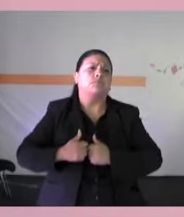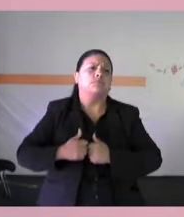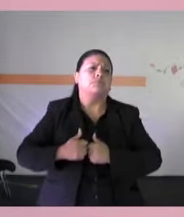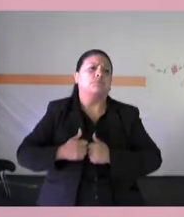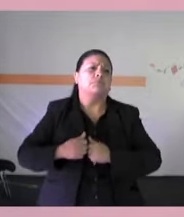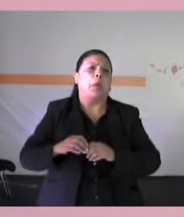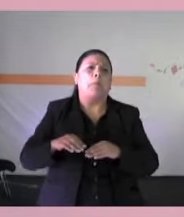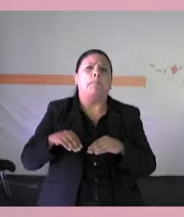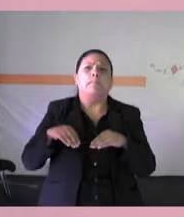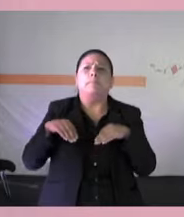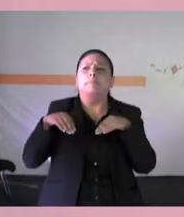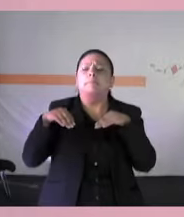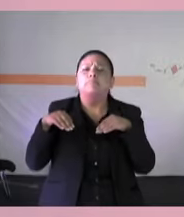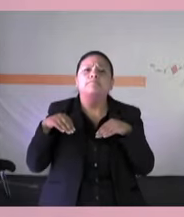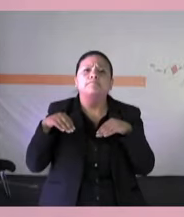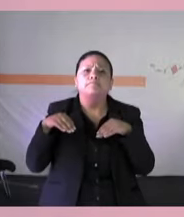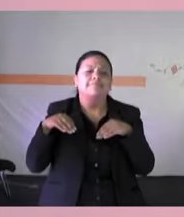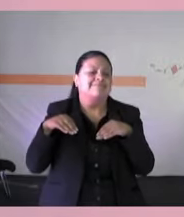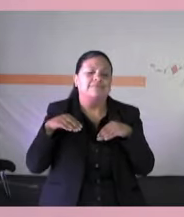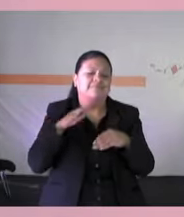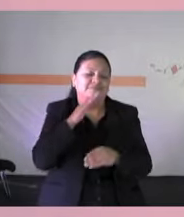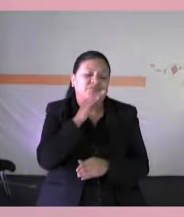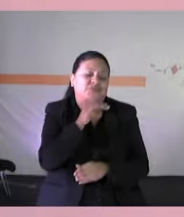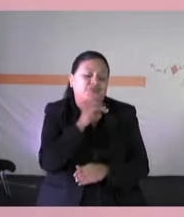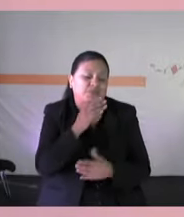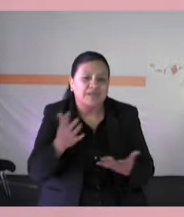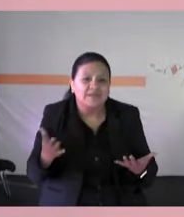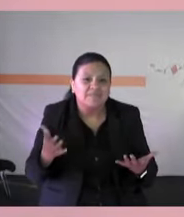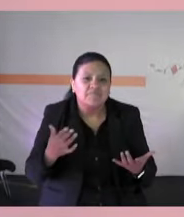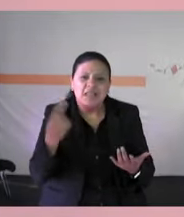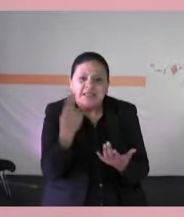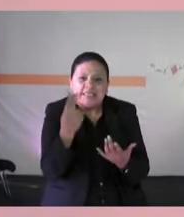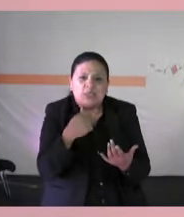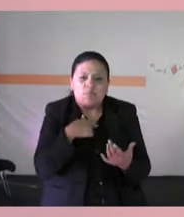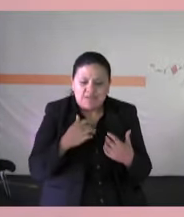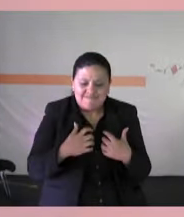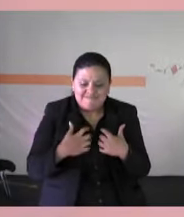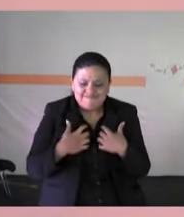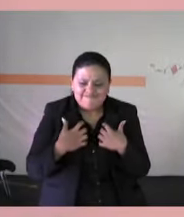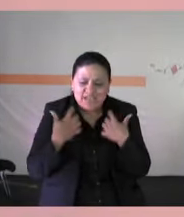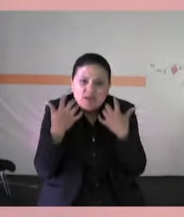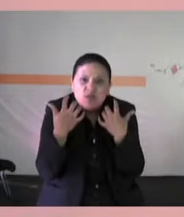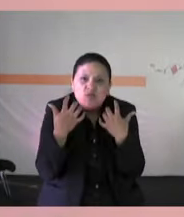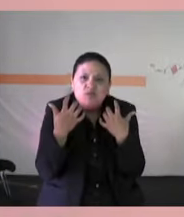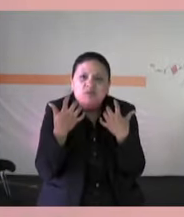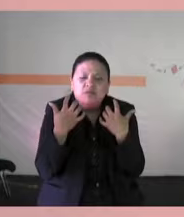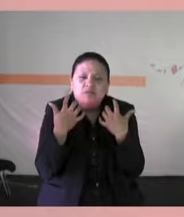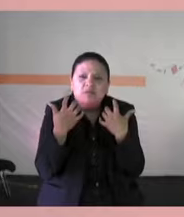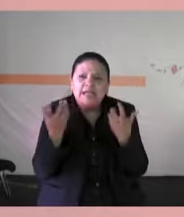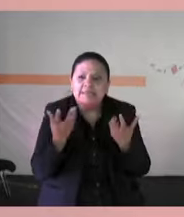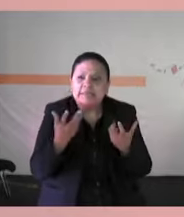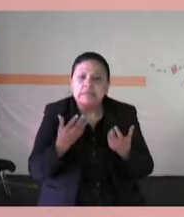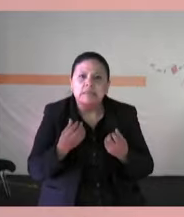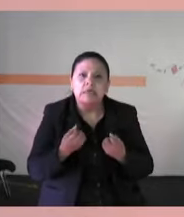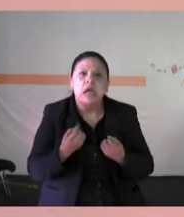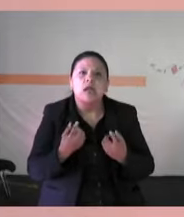No puede ser. Hay que usar esa rabia como combustible, como gasolina. Yo